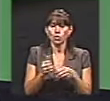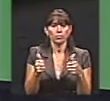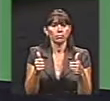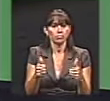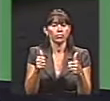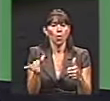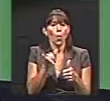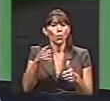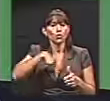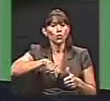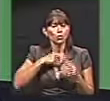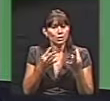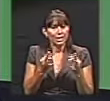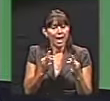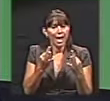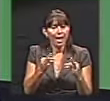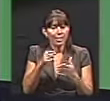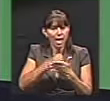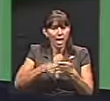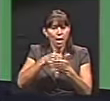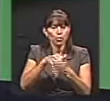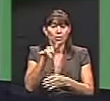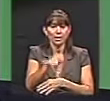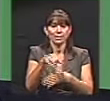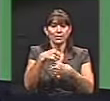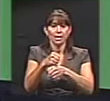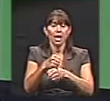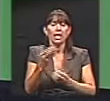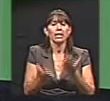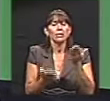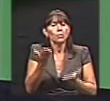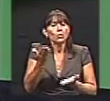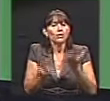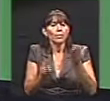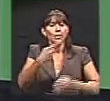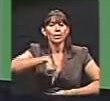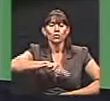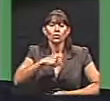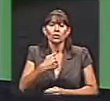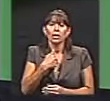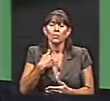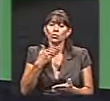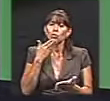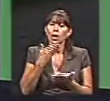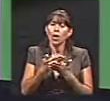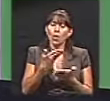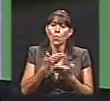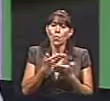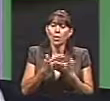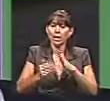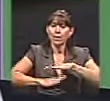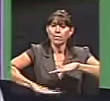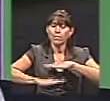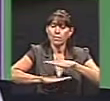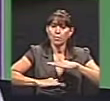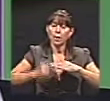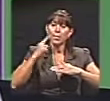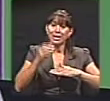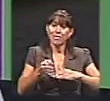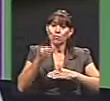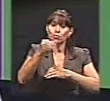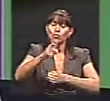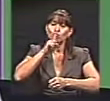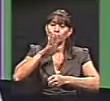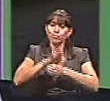nosotros procuramos que así sean, entonces posiblemente tendremos una buena plataforma que nos garantice a futuro la